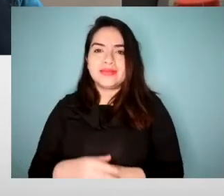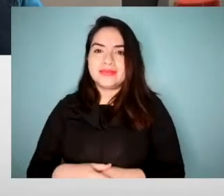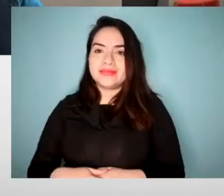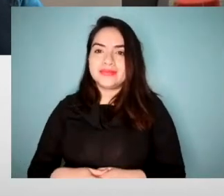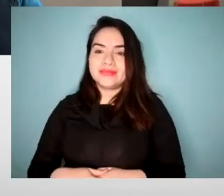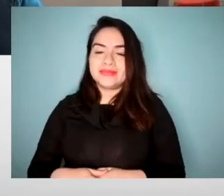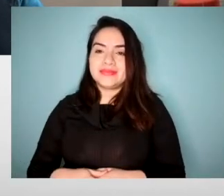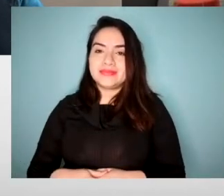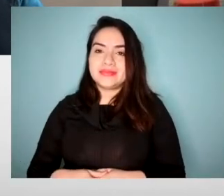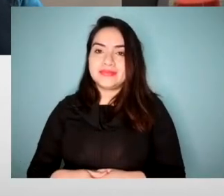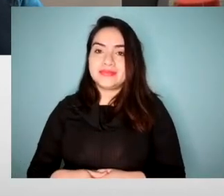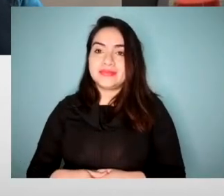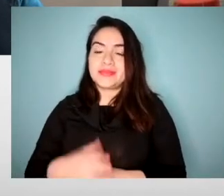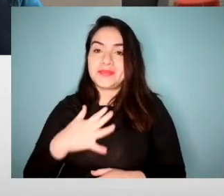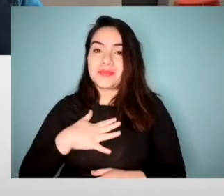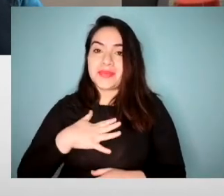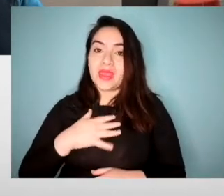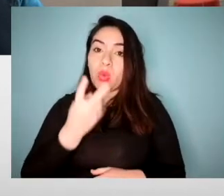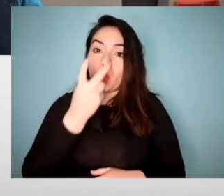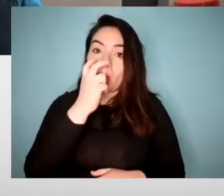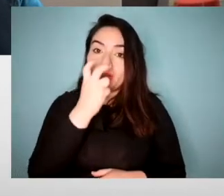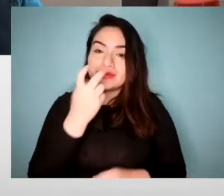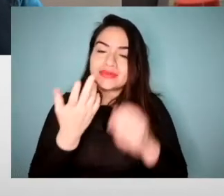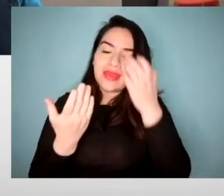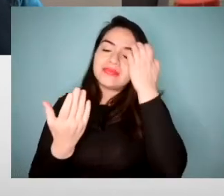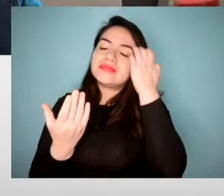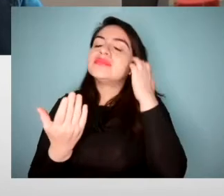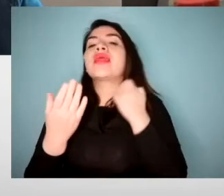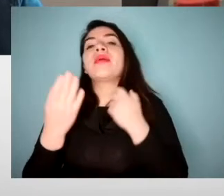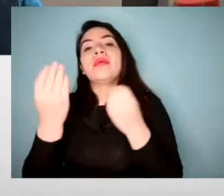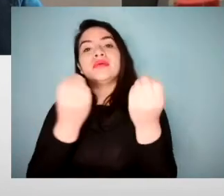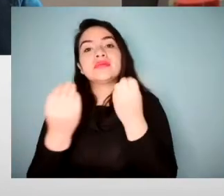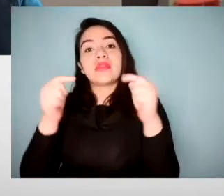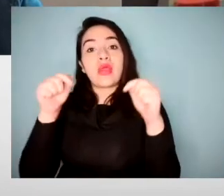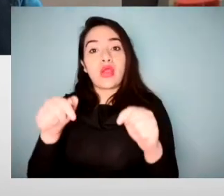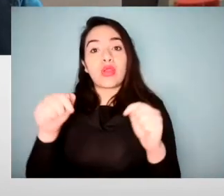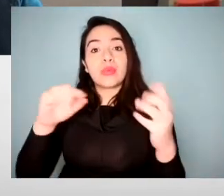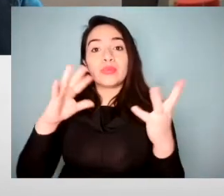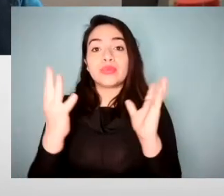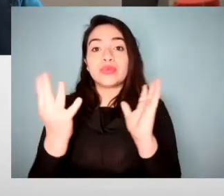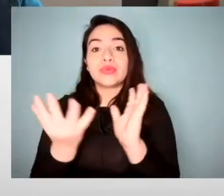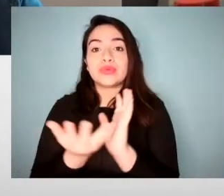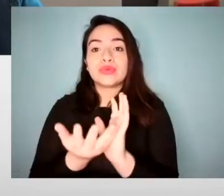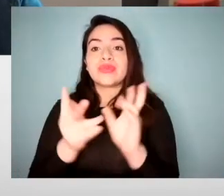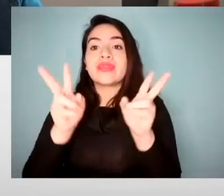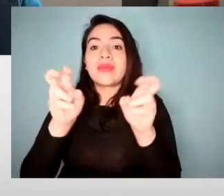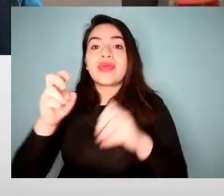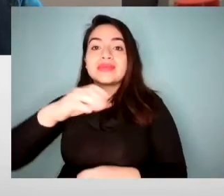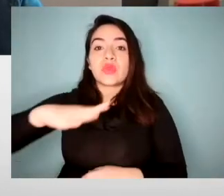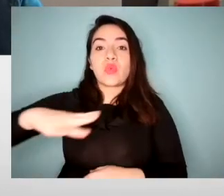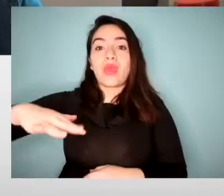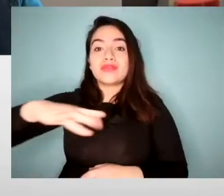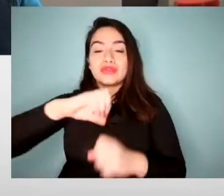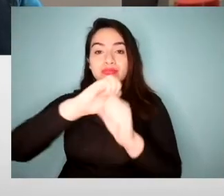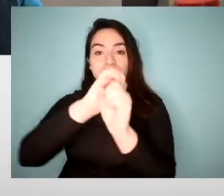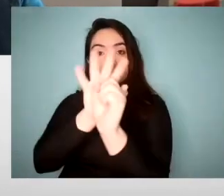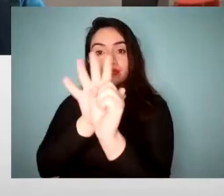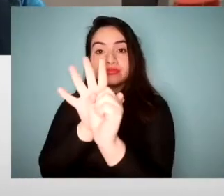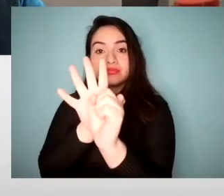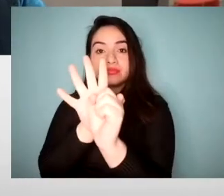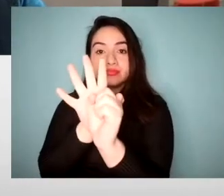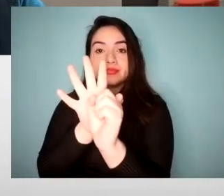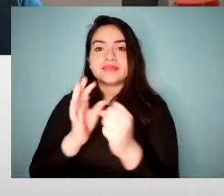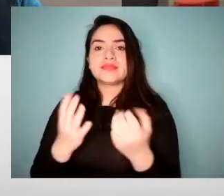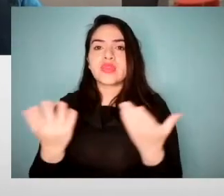bueno, mi curiosidad va más hacia lo que está sucediendo en este momento en el mundo con la situación de la pandemia. ¿De qué forma apoya